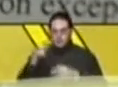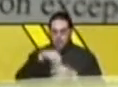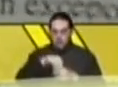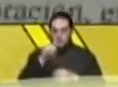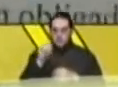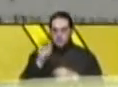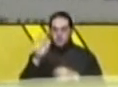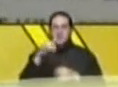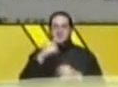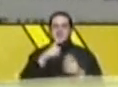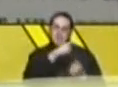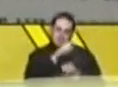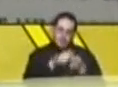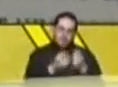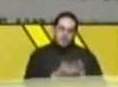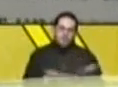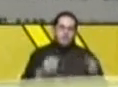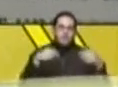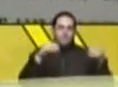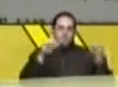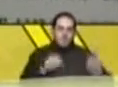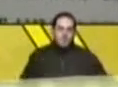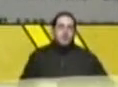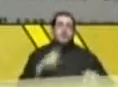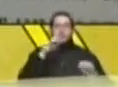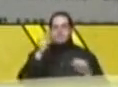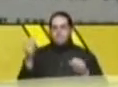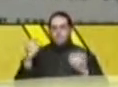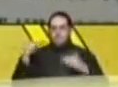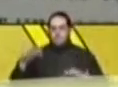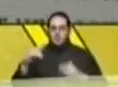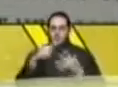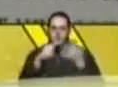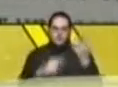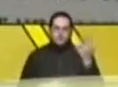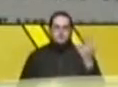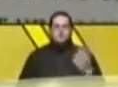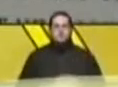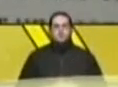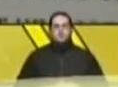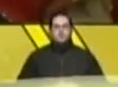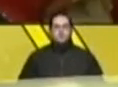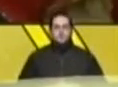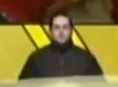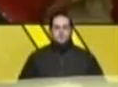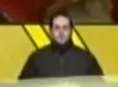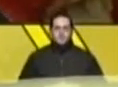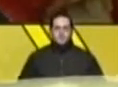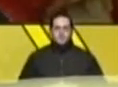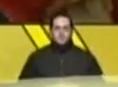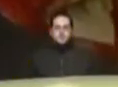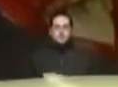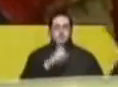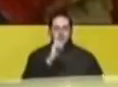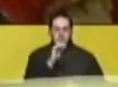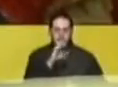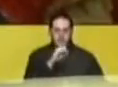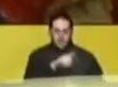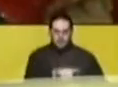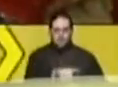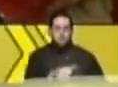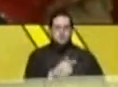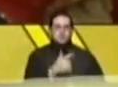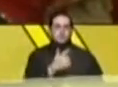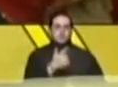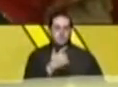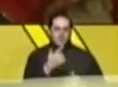lenguaje específico para limitar los artículos que se pueden vender en las farmacias. O nosotros entendemos que el DACO no tiene autoridad en ley para hacer